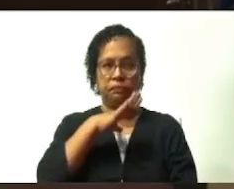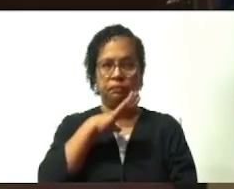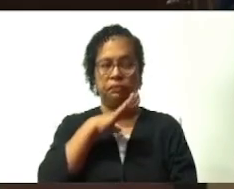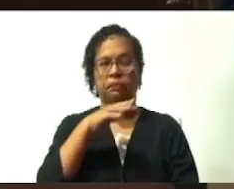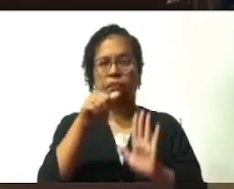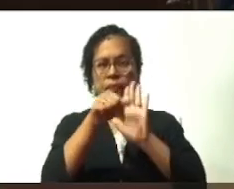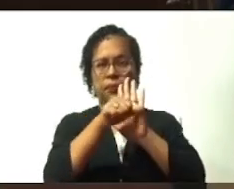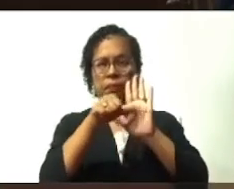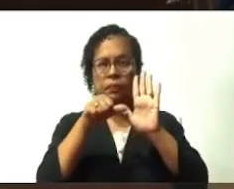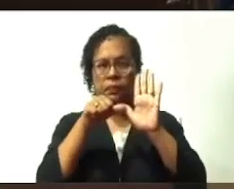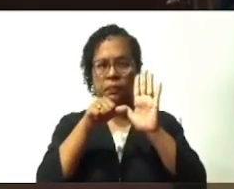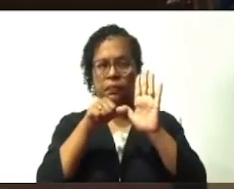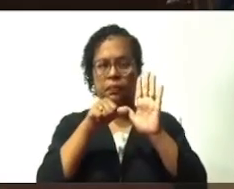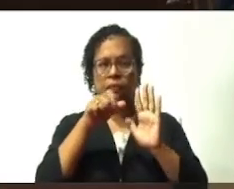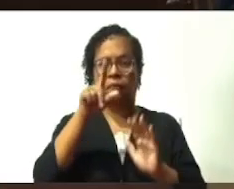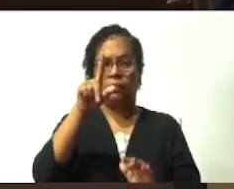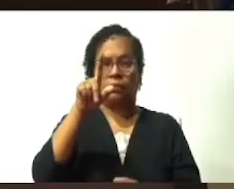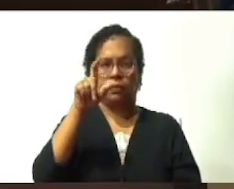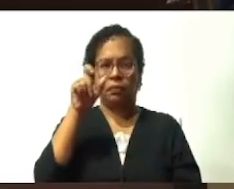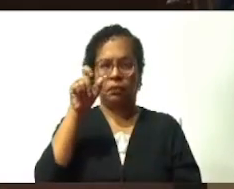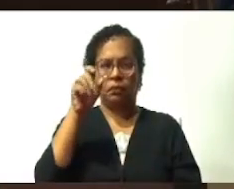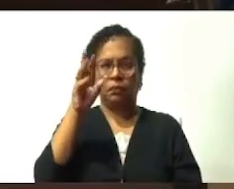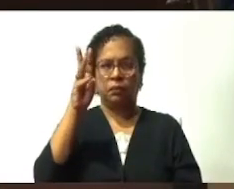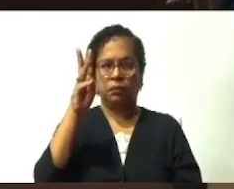159, que se refiere al bloque parlamentario,